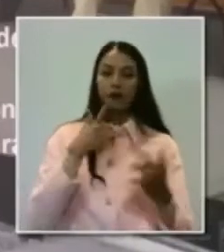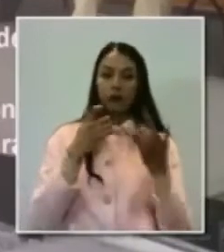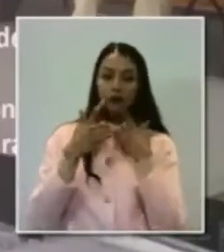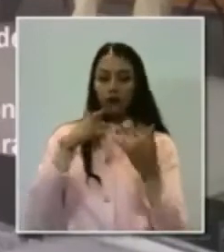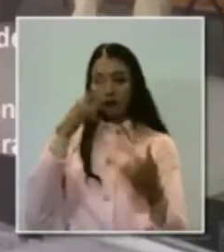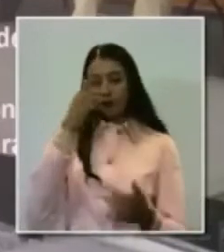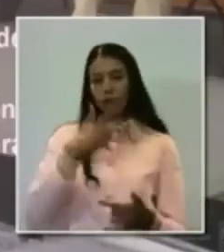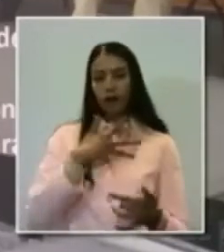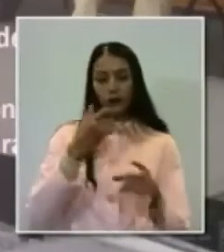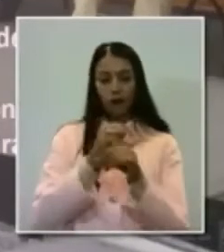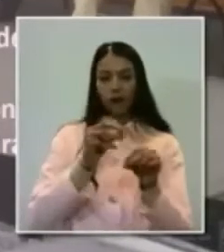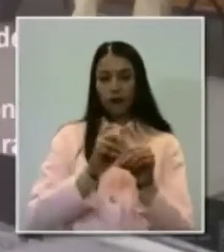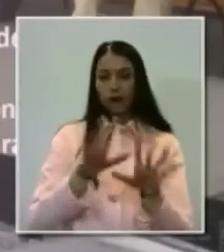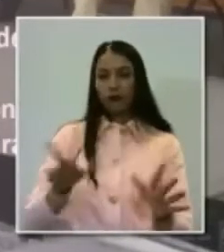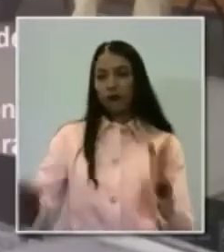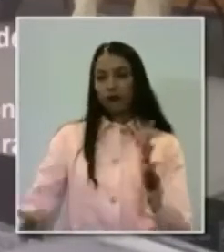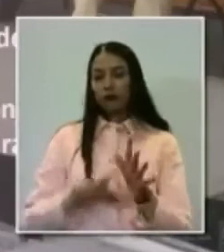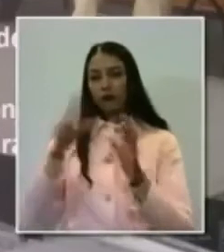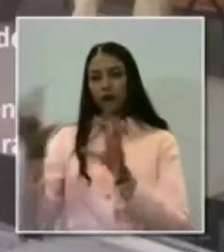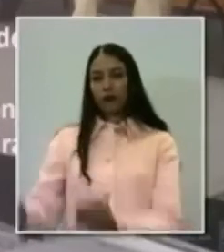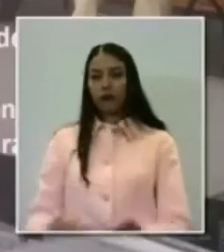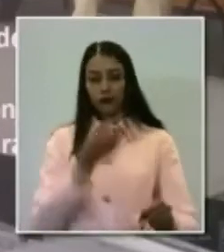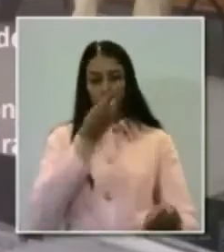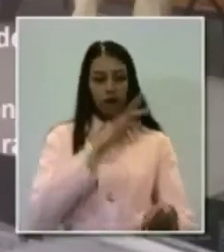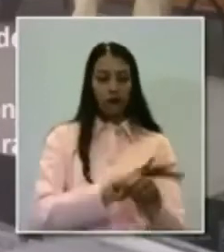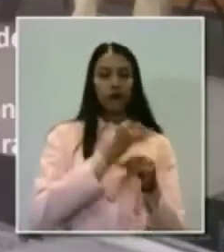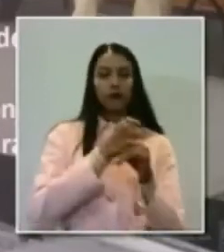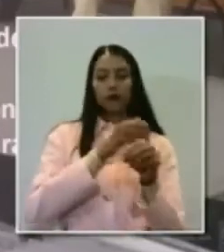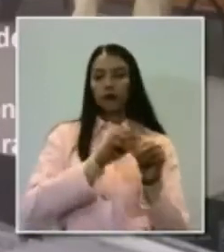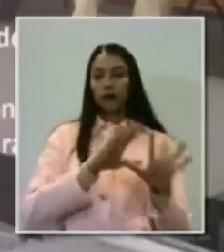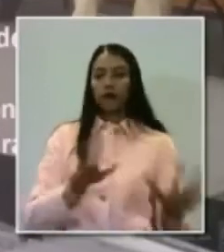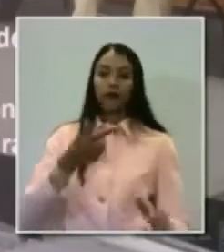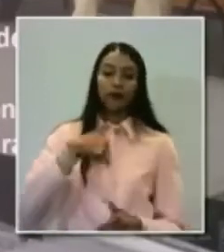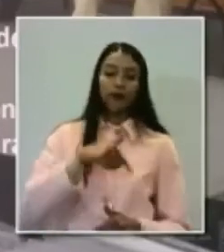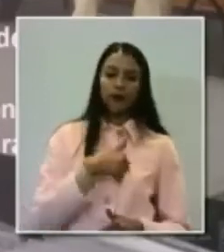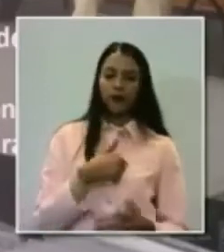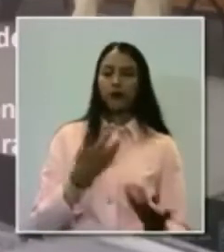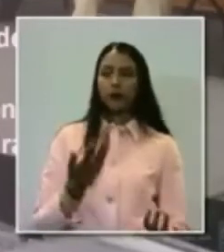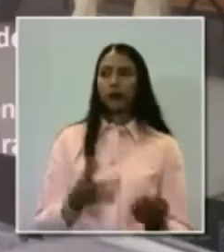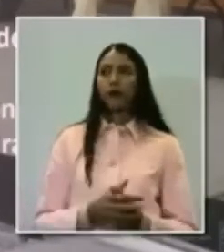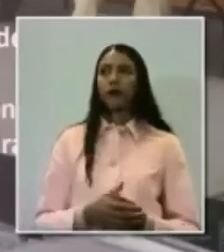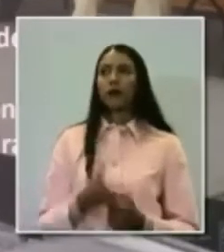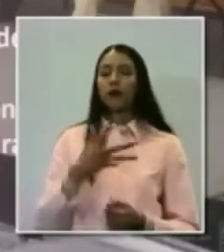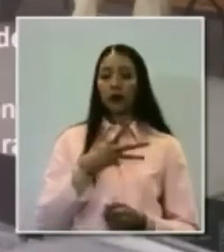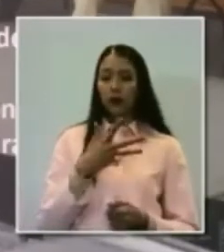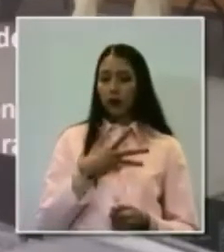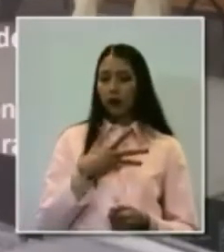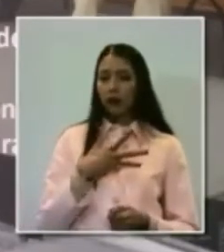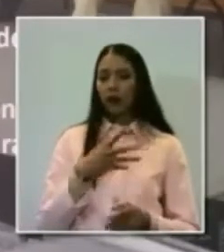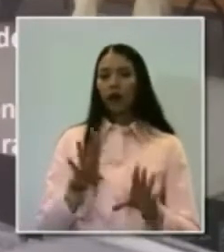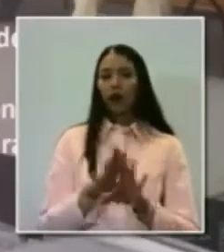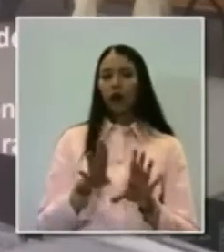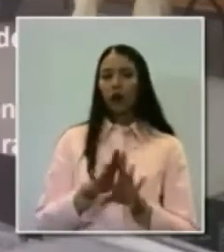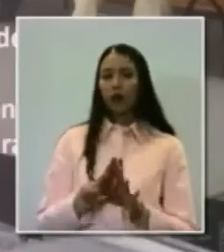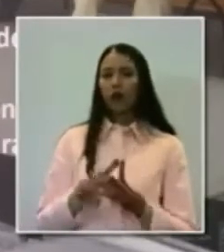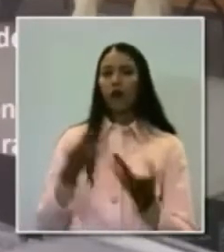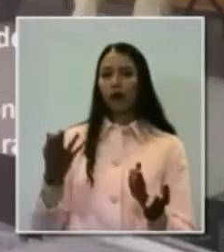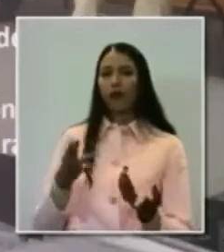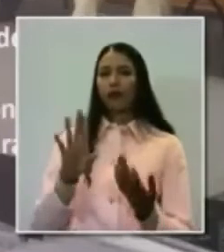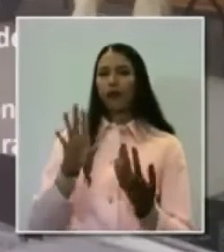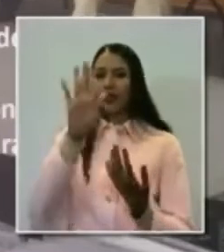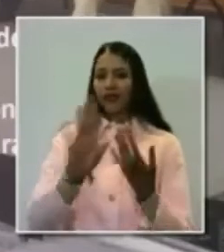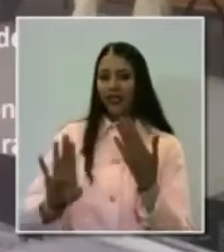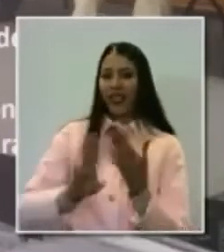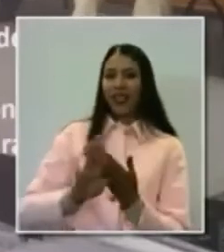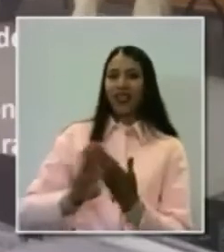la información y recuperar la rectoría de la información, nosotros incluso nos estamos dando un balazo en el pie. ¿Por qué?